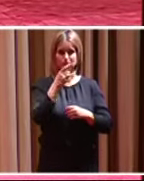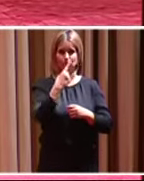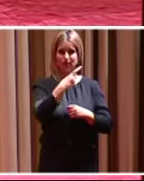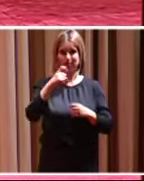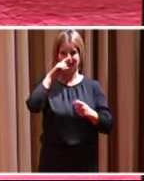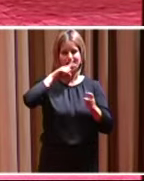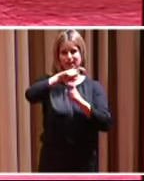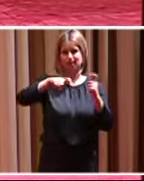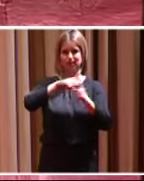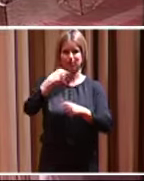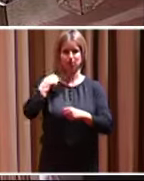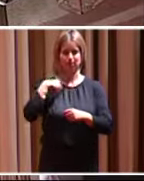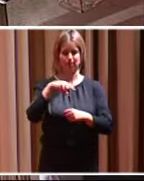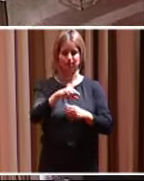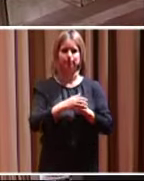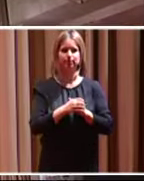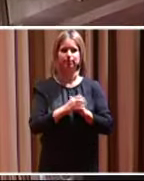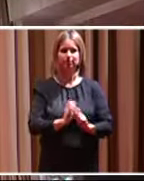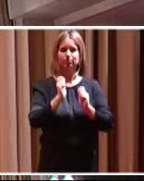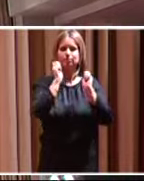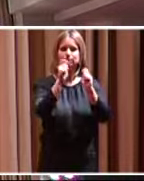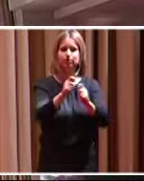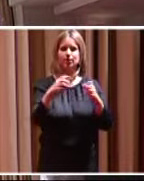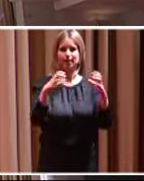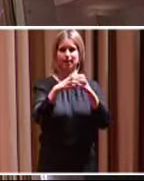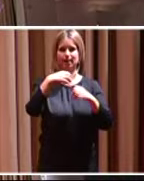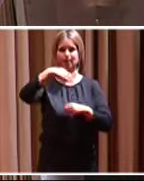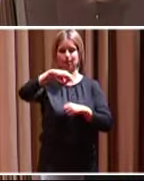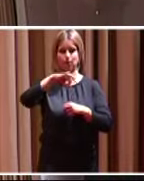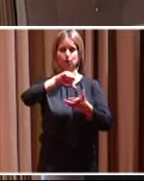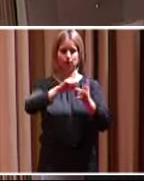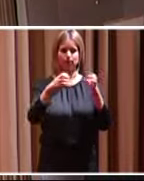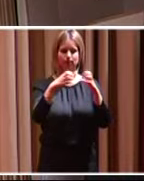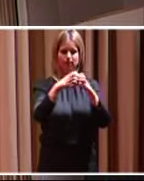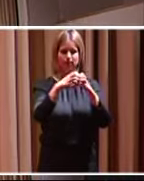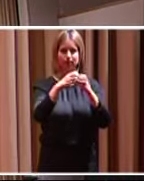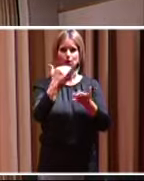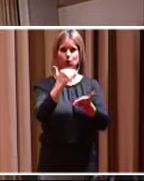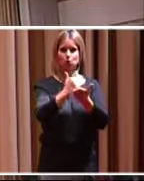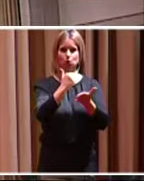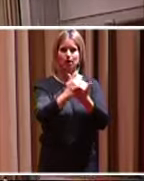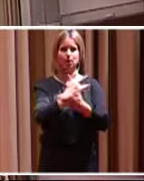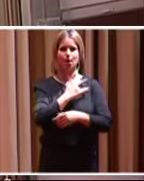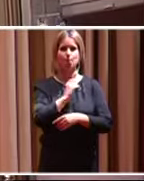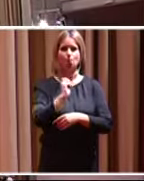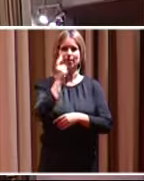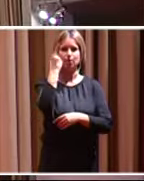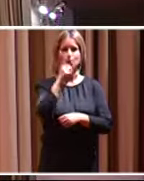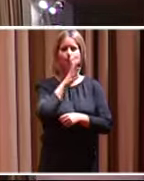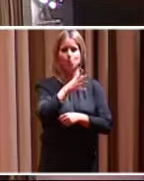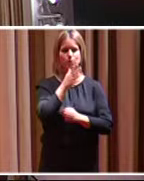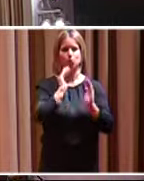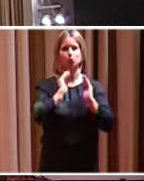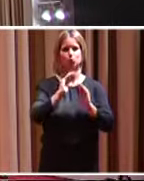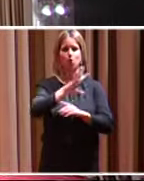centenario de la misma. Concesión de la Granada de Oro de la ciudad al Colegio Amor de Dios con motivo de